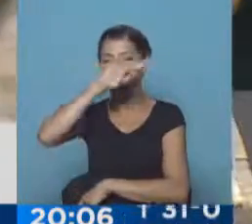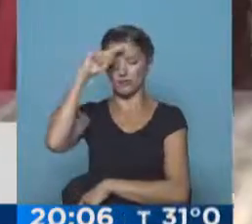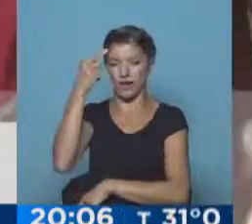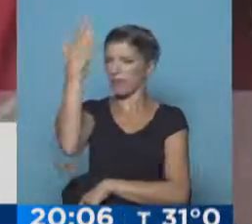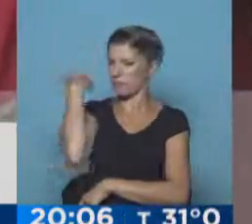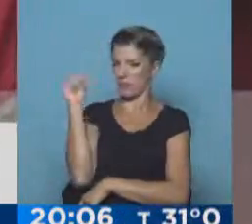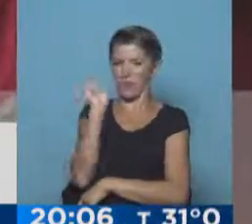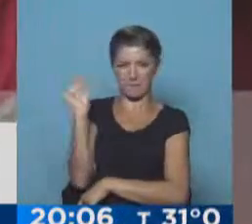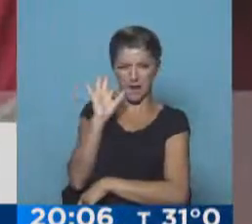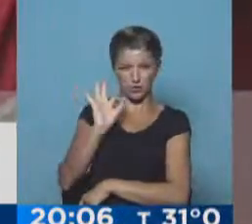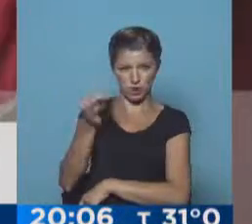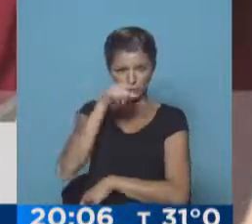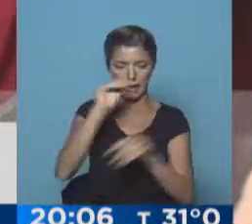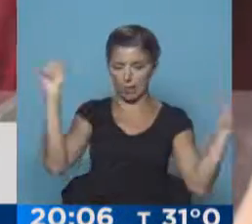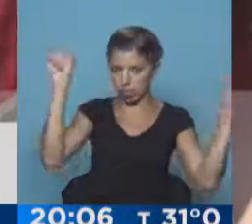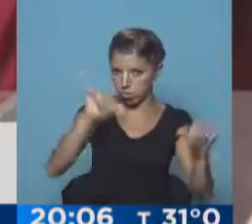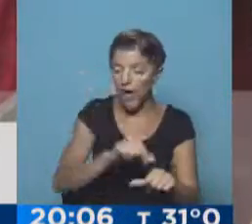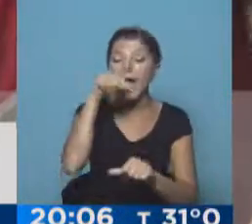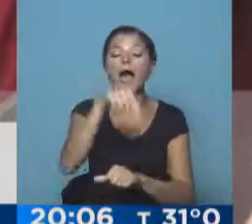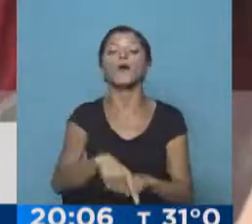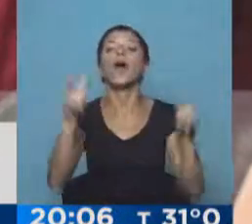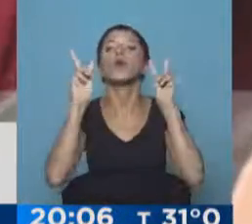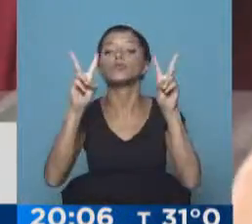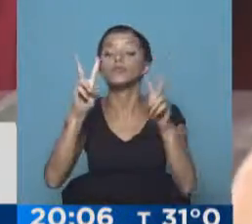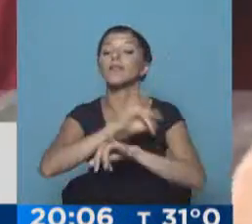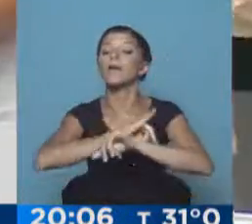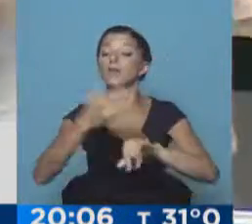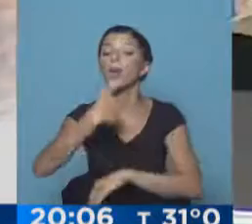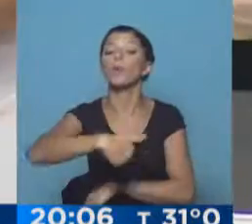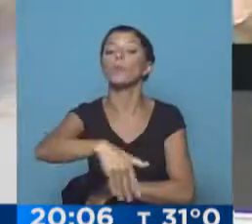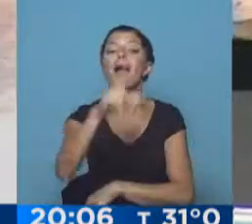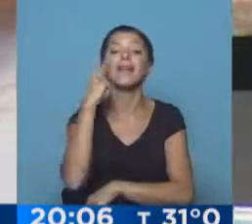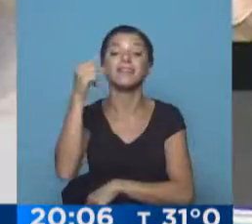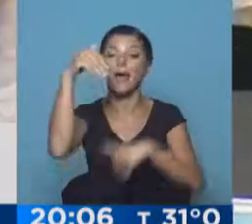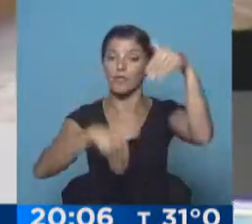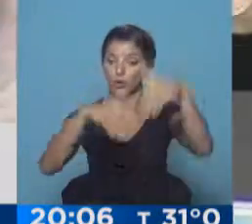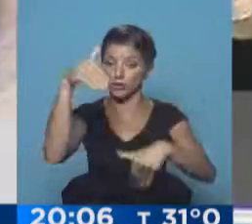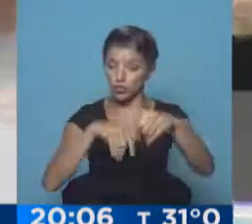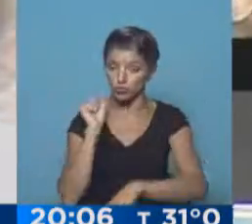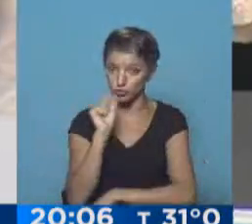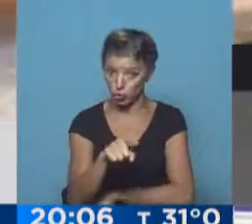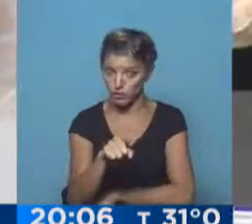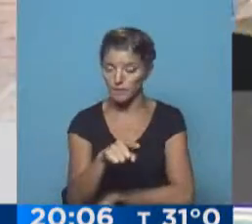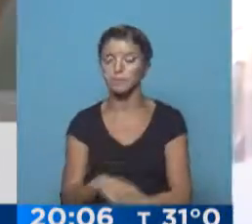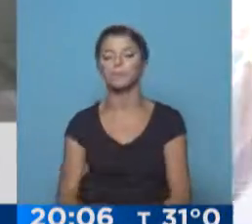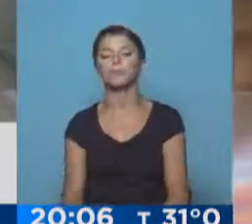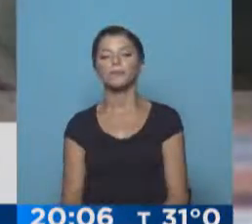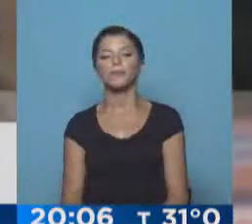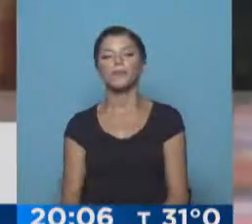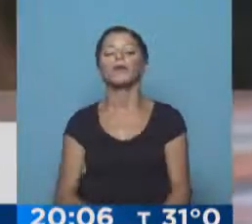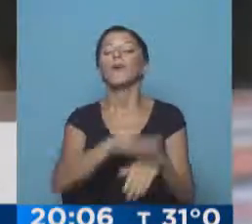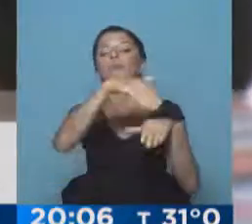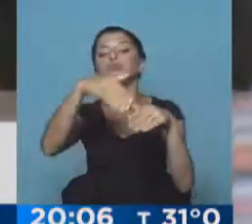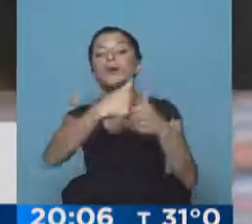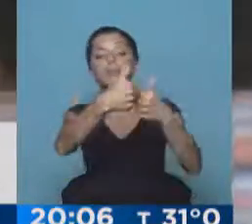octubre, los congresales justicialistas confirmaron la fecha de los comicios internos, conformaron la Junta Electoral y adelantaron